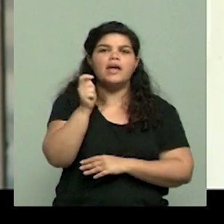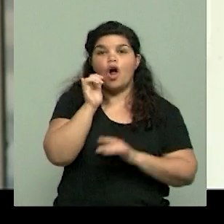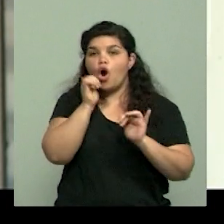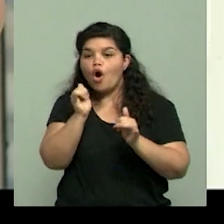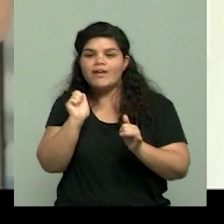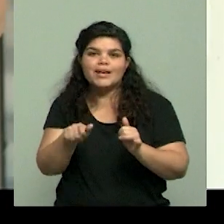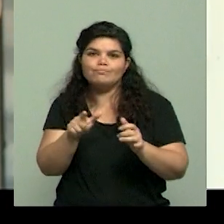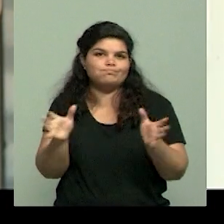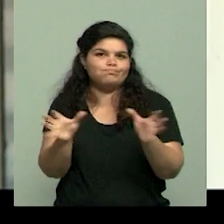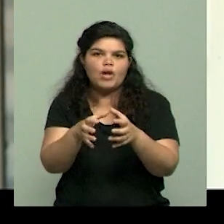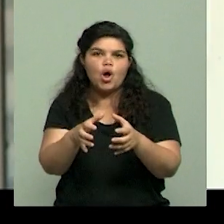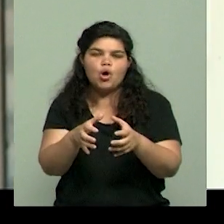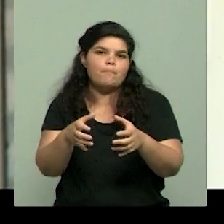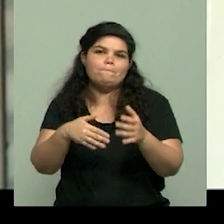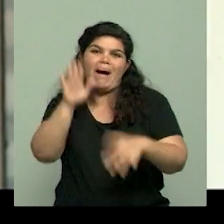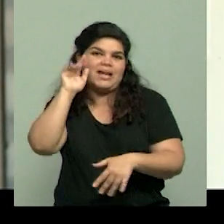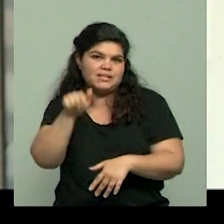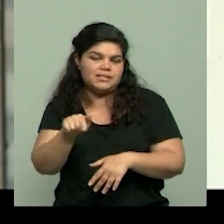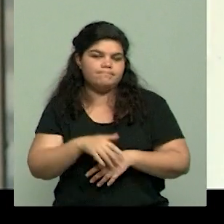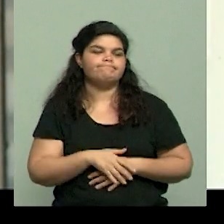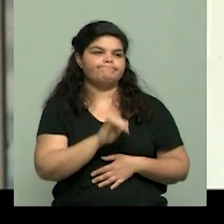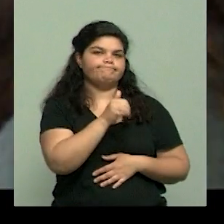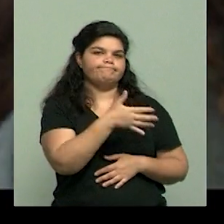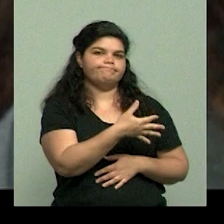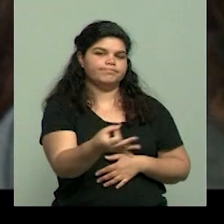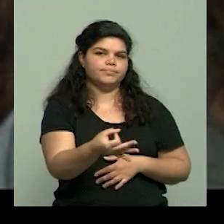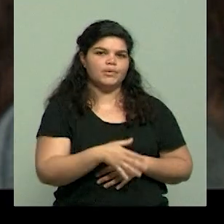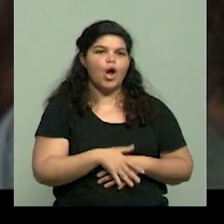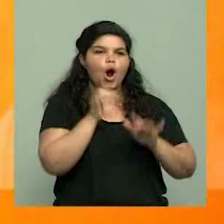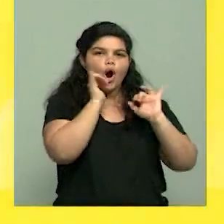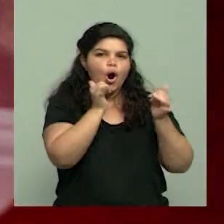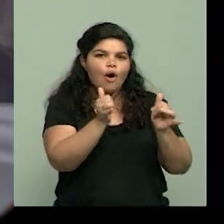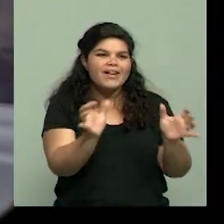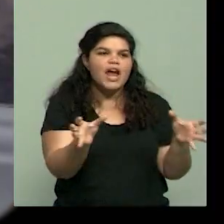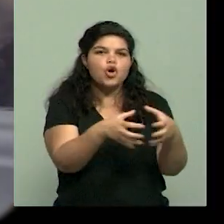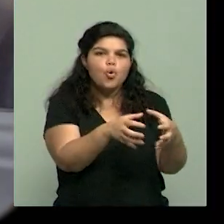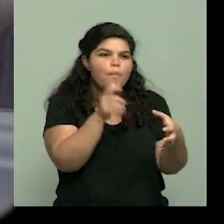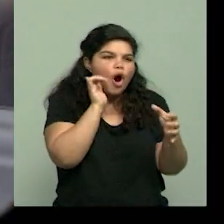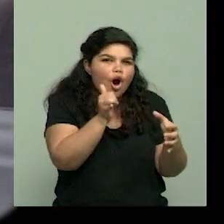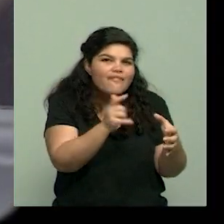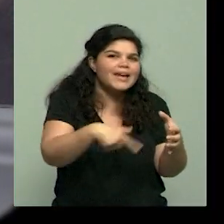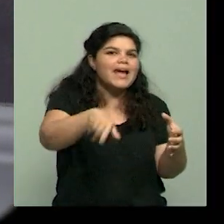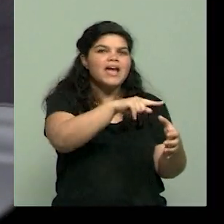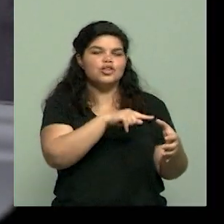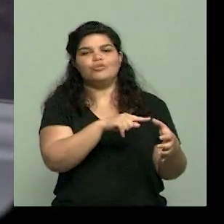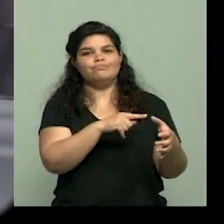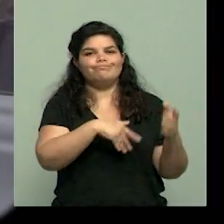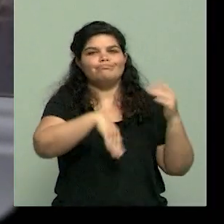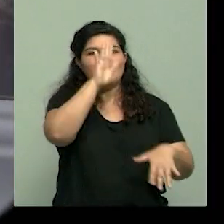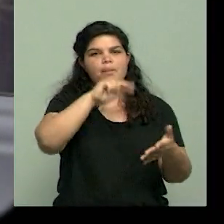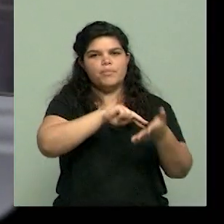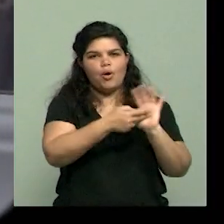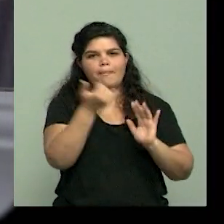Sí. En la adolescencia es donde más se puede detectar este tipo de problemáticas, se va